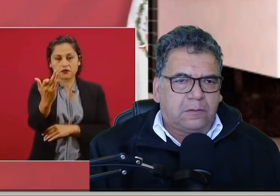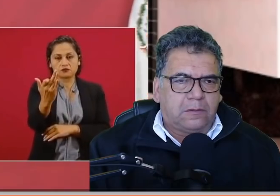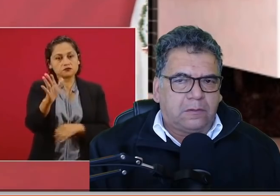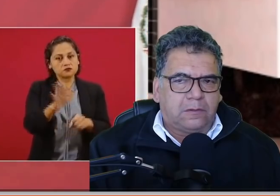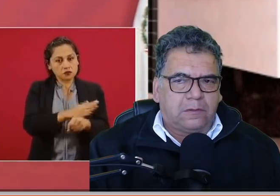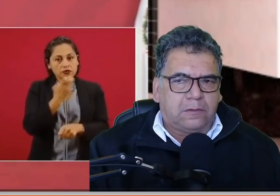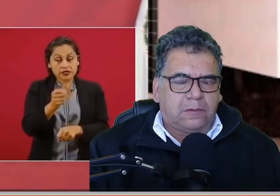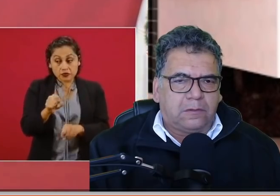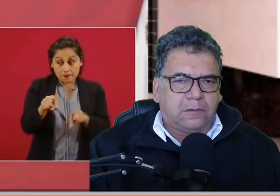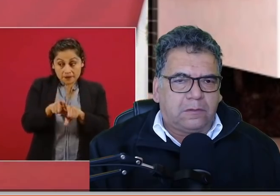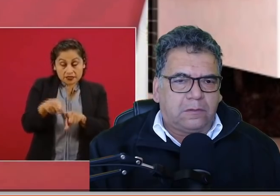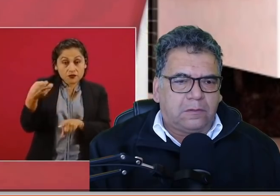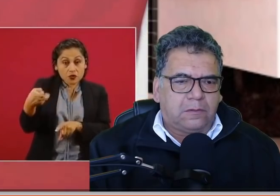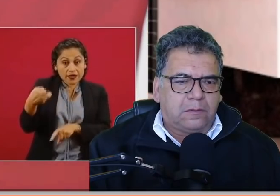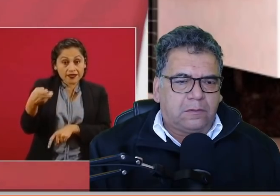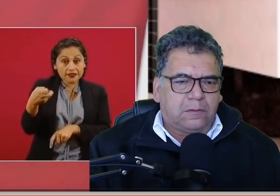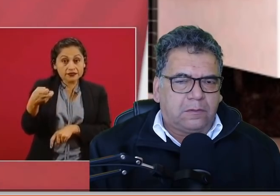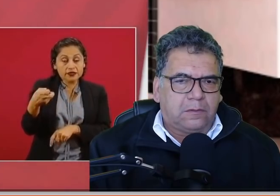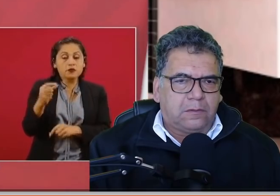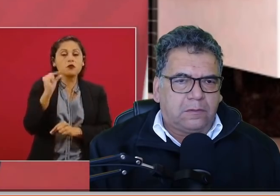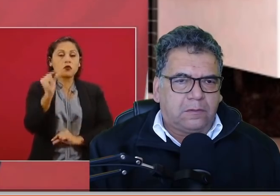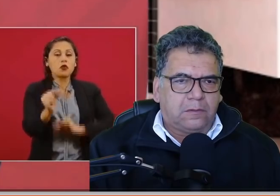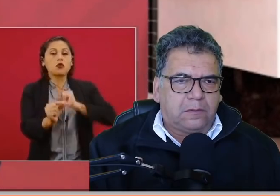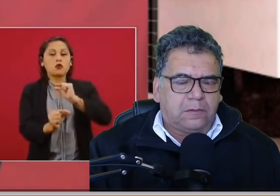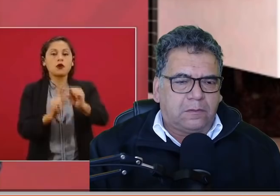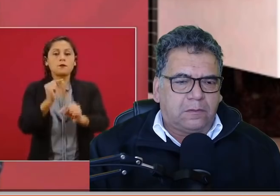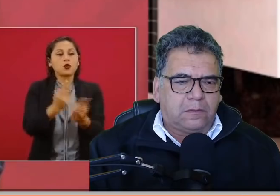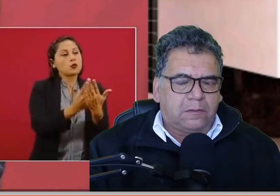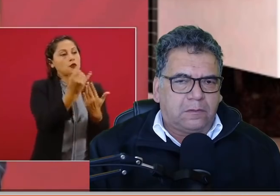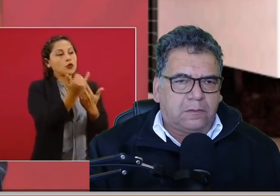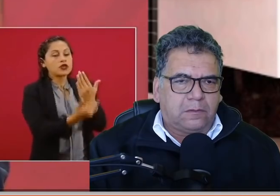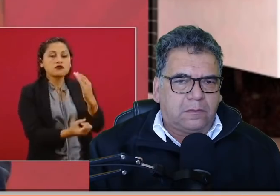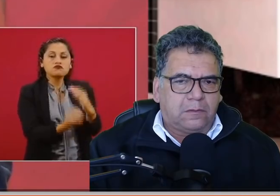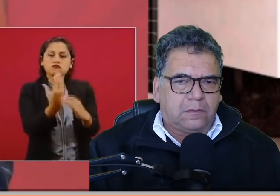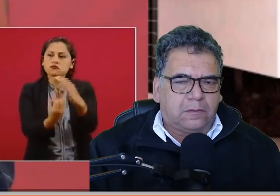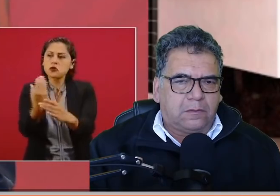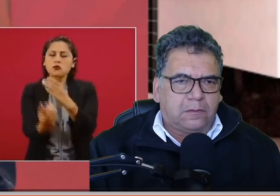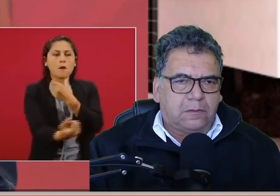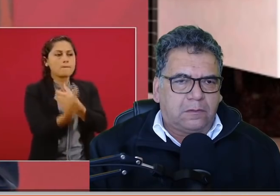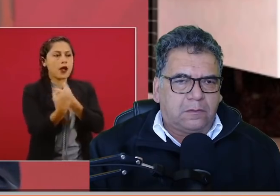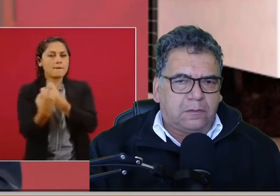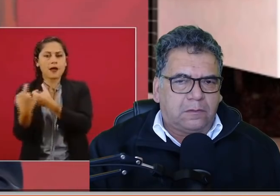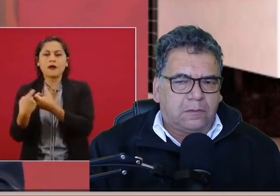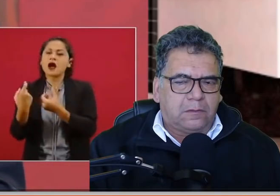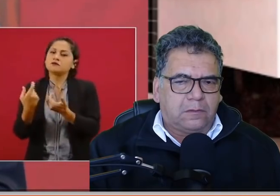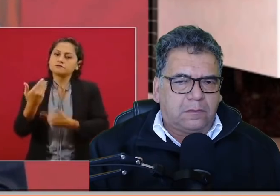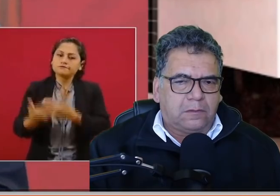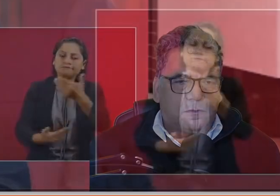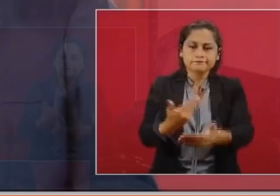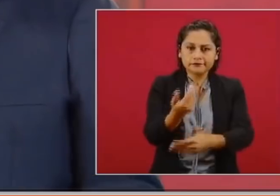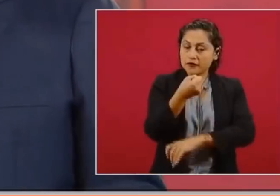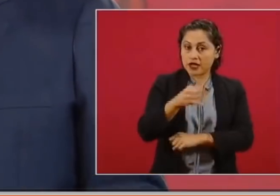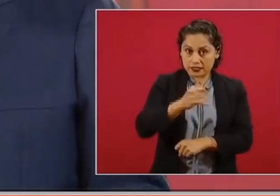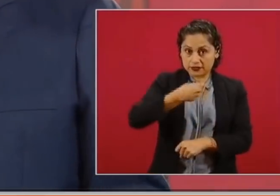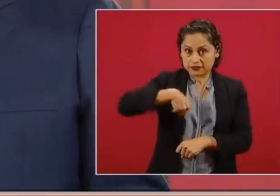mismo método pues se van a ir incorporando nuevos proyectos y así vamos a trabajar hacia